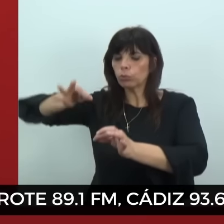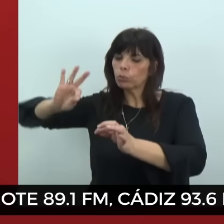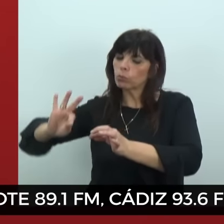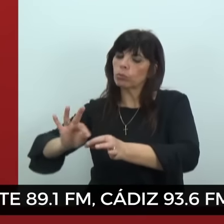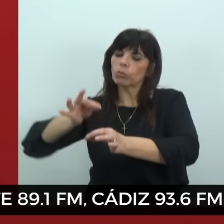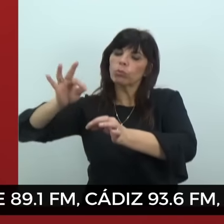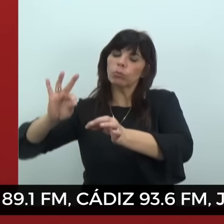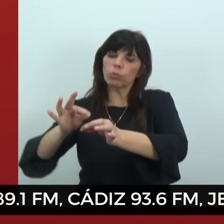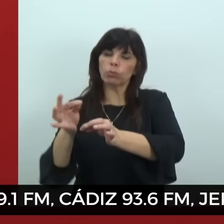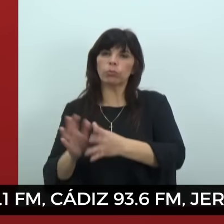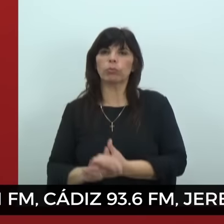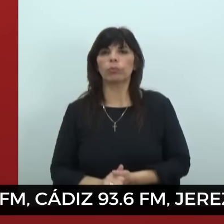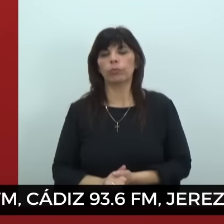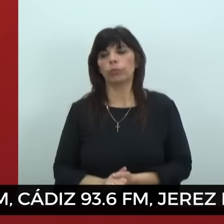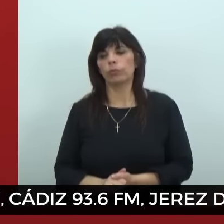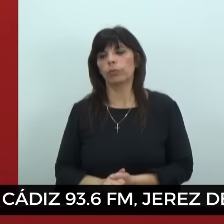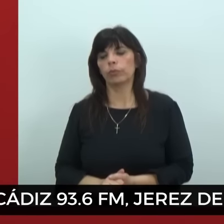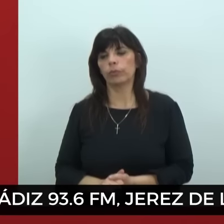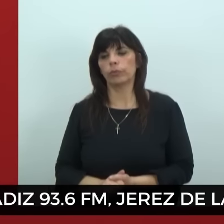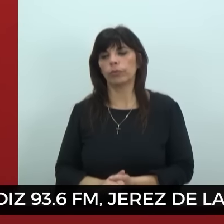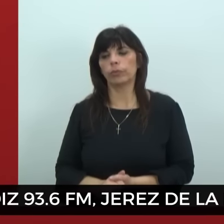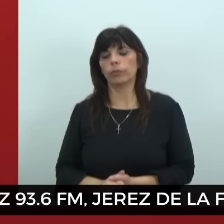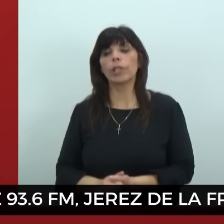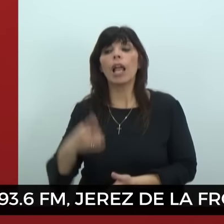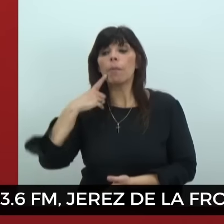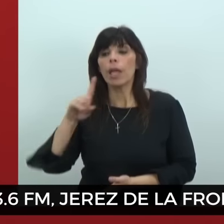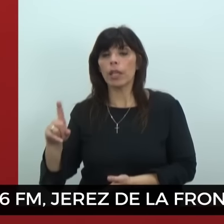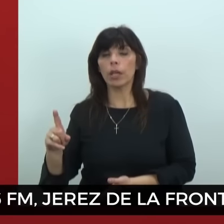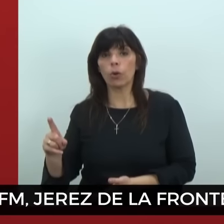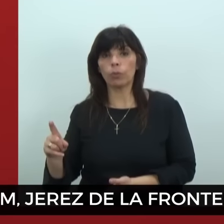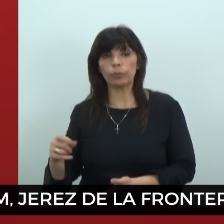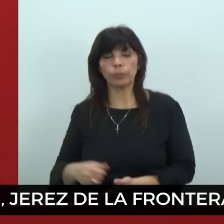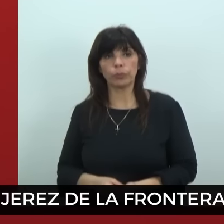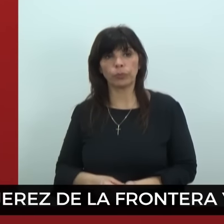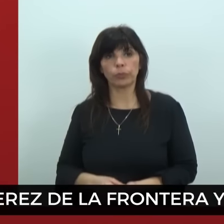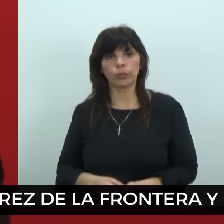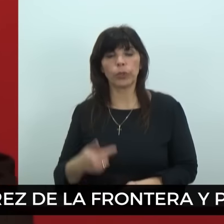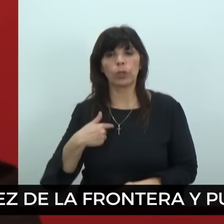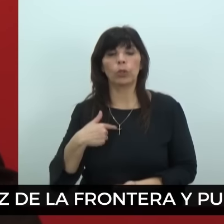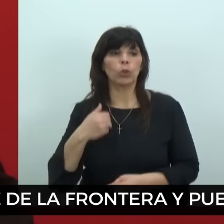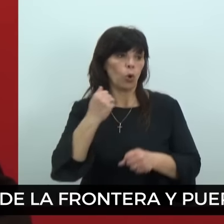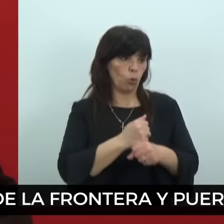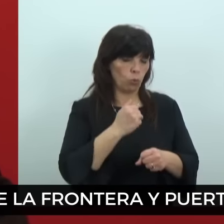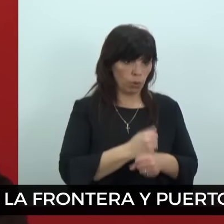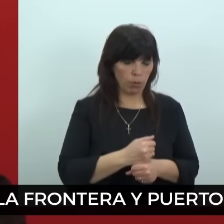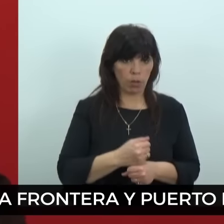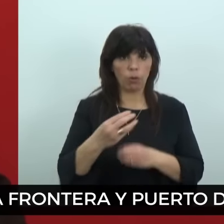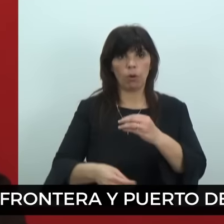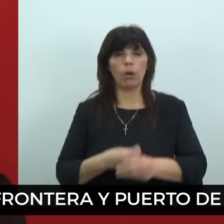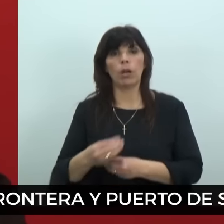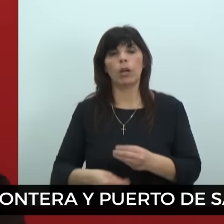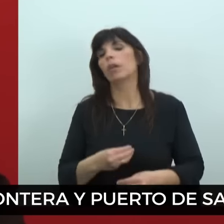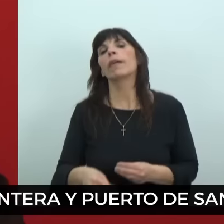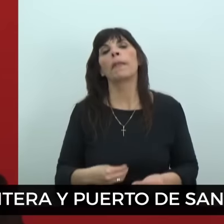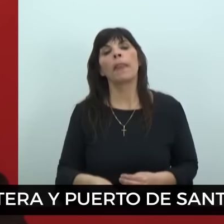Y me dijo, si él me podía escribir, porque hizo un trabajo y le dejaron